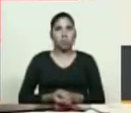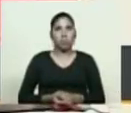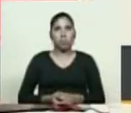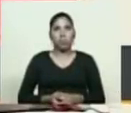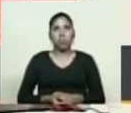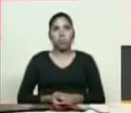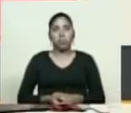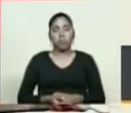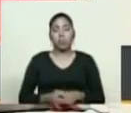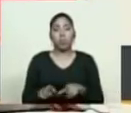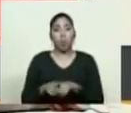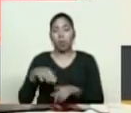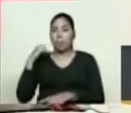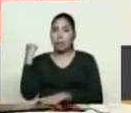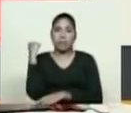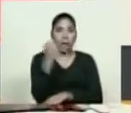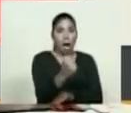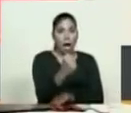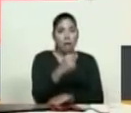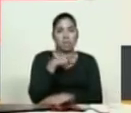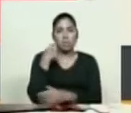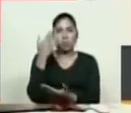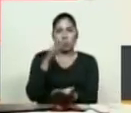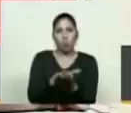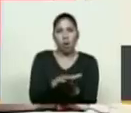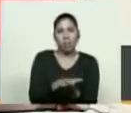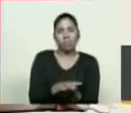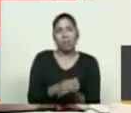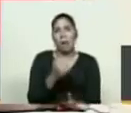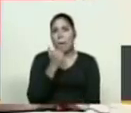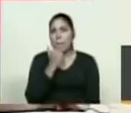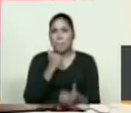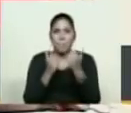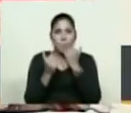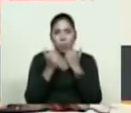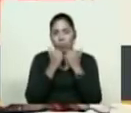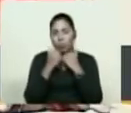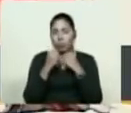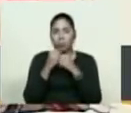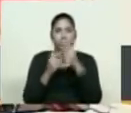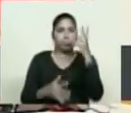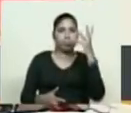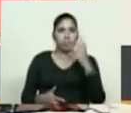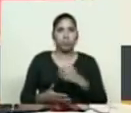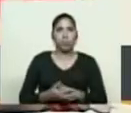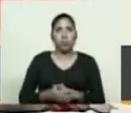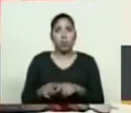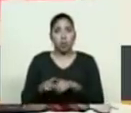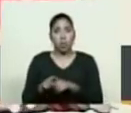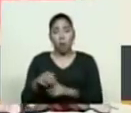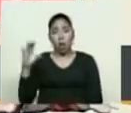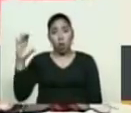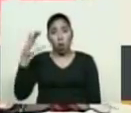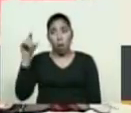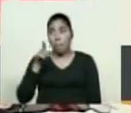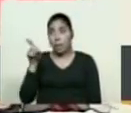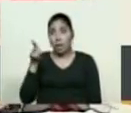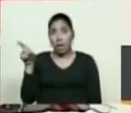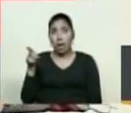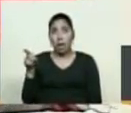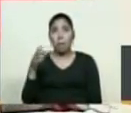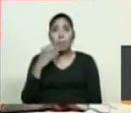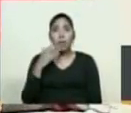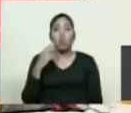Son las masacres, abusos de todo tipo. No nos vaya a pasar como pasó en Colombia, que para permitir las 7